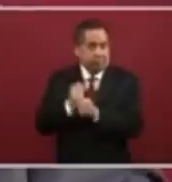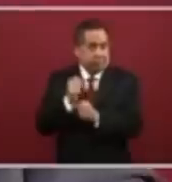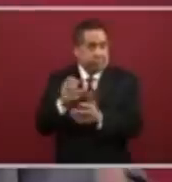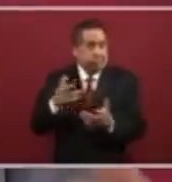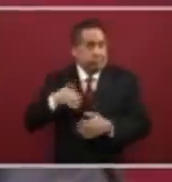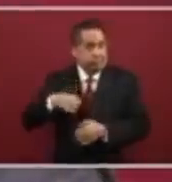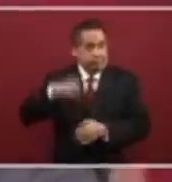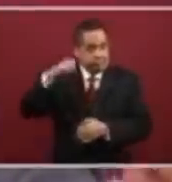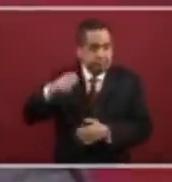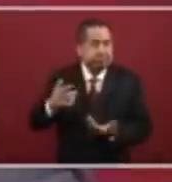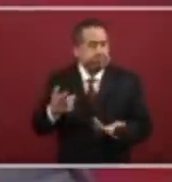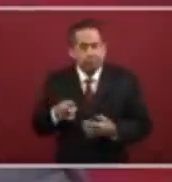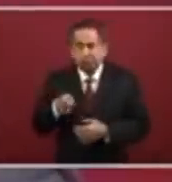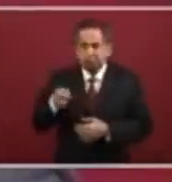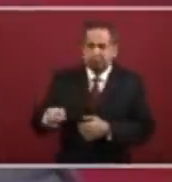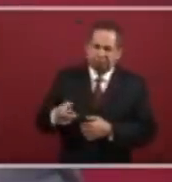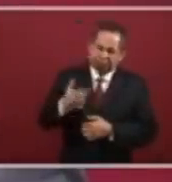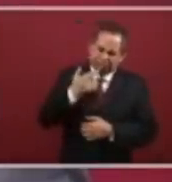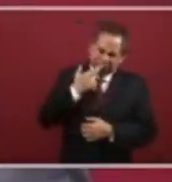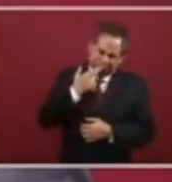Entonces, es el mejor